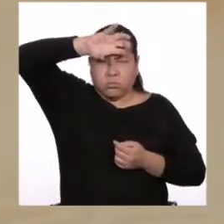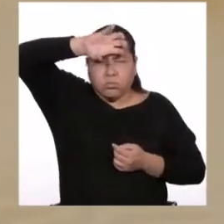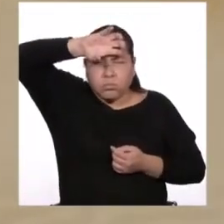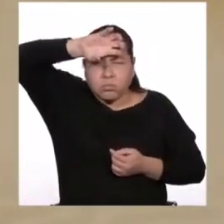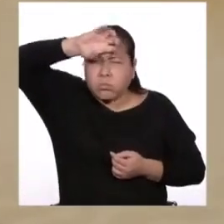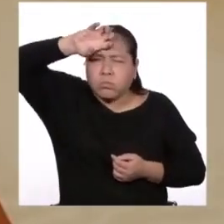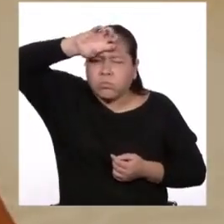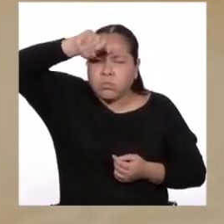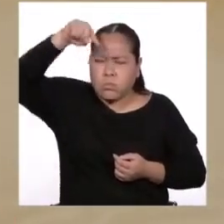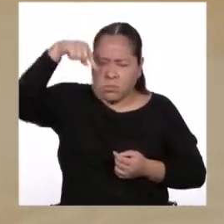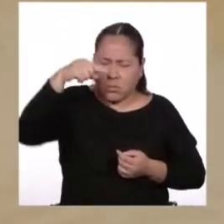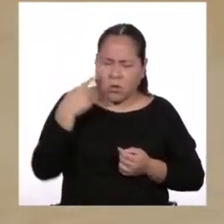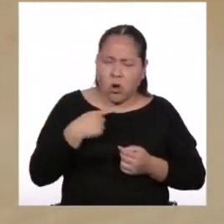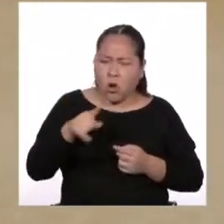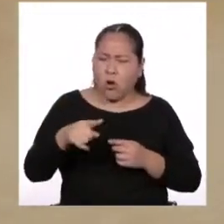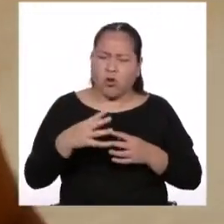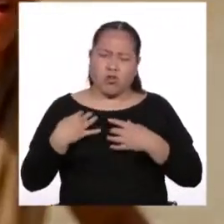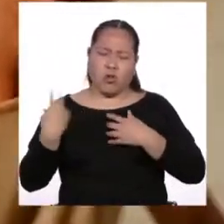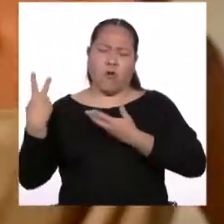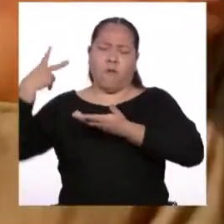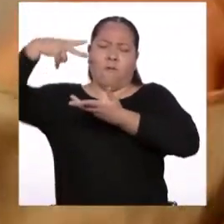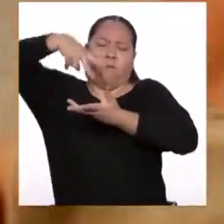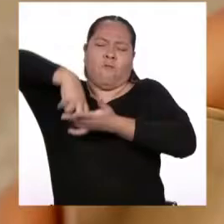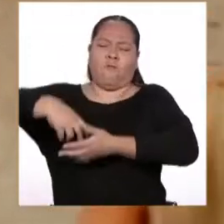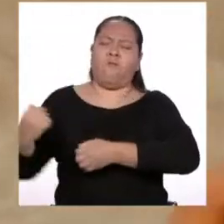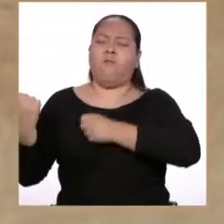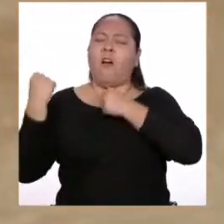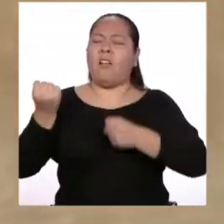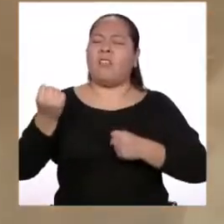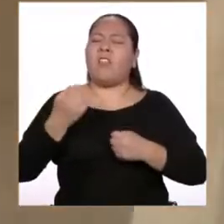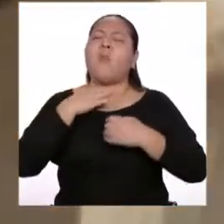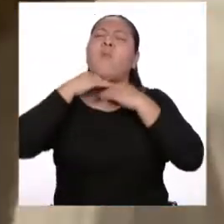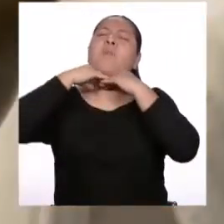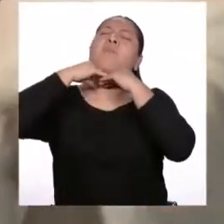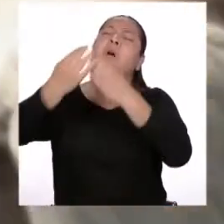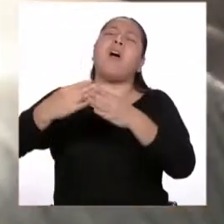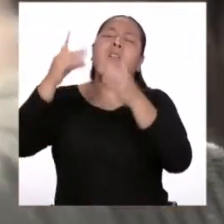cuanto somos mucho más fuertes.